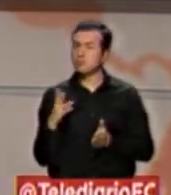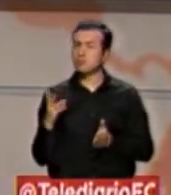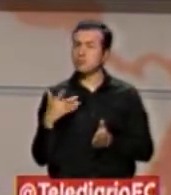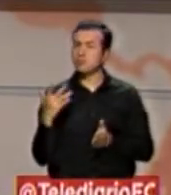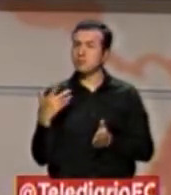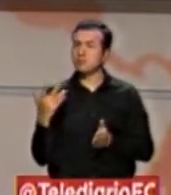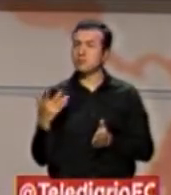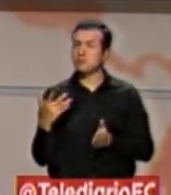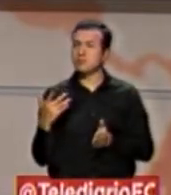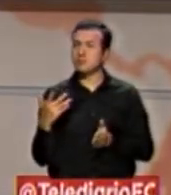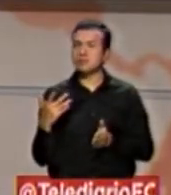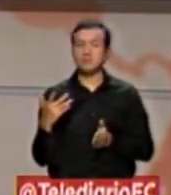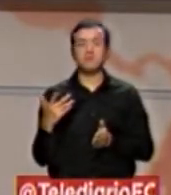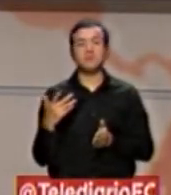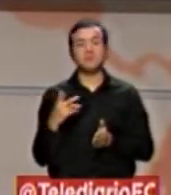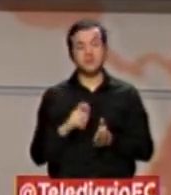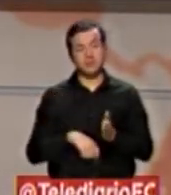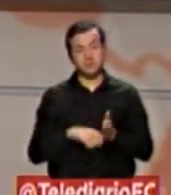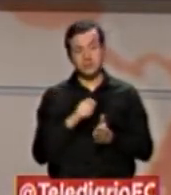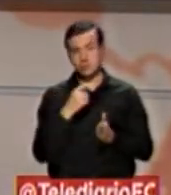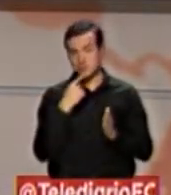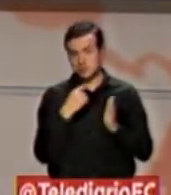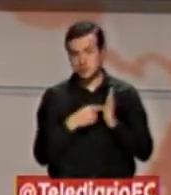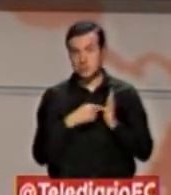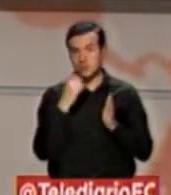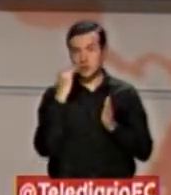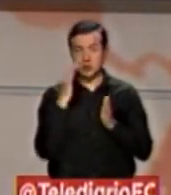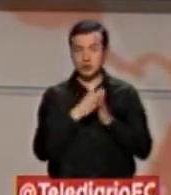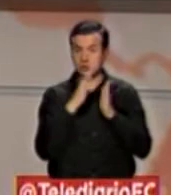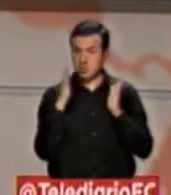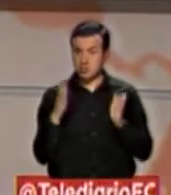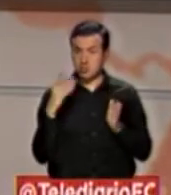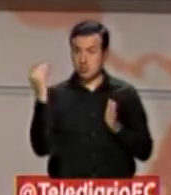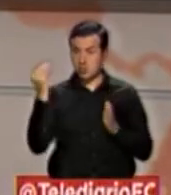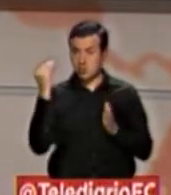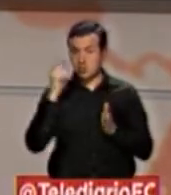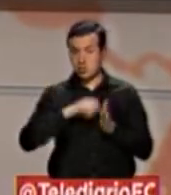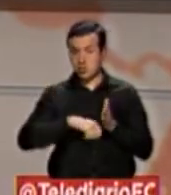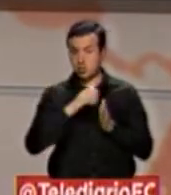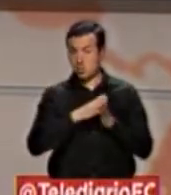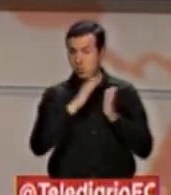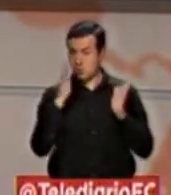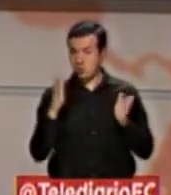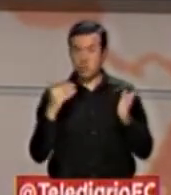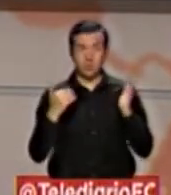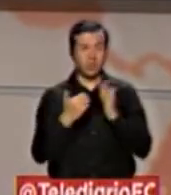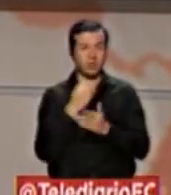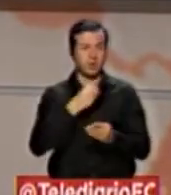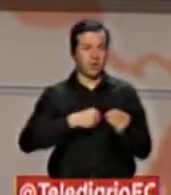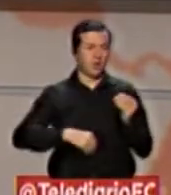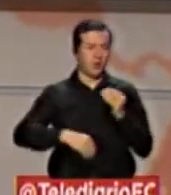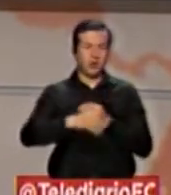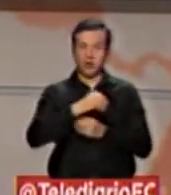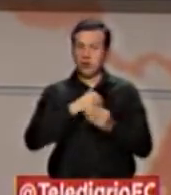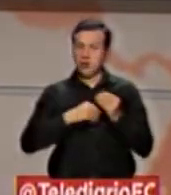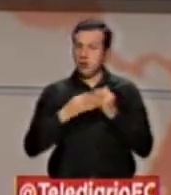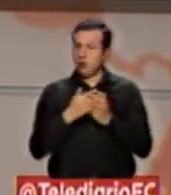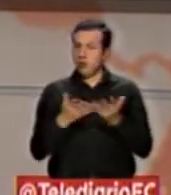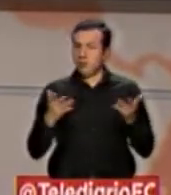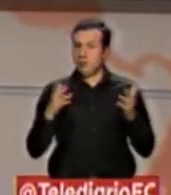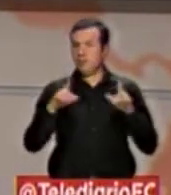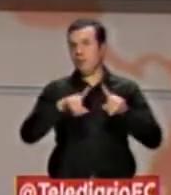a los modelos contractuales como el contrato a plazo fijo, en el caso de los jóvenes, y de las nuevas inversiones, que no son las